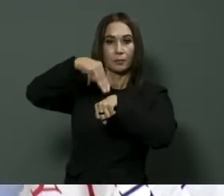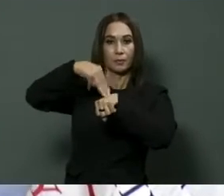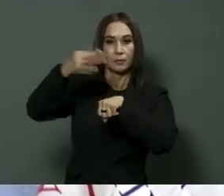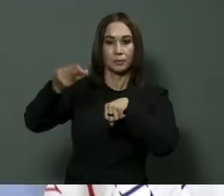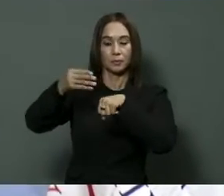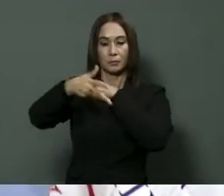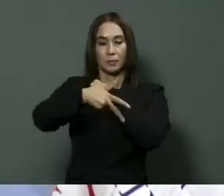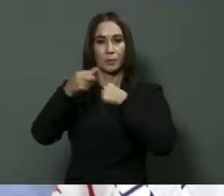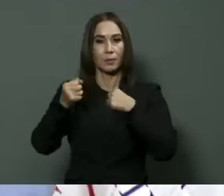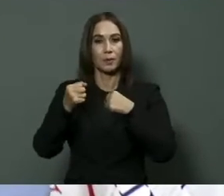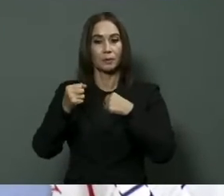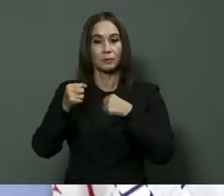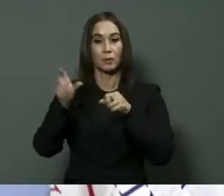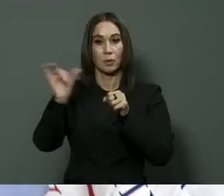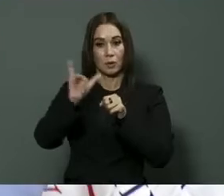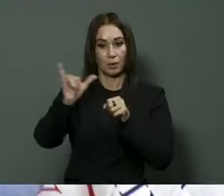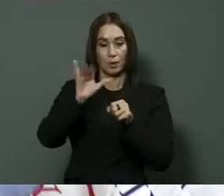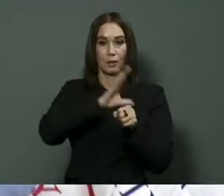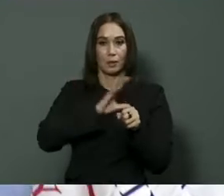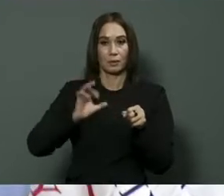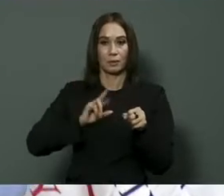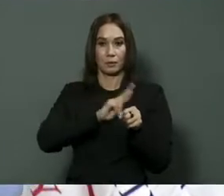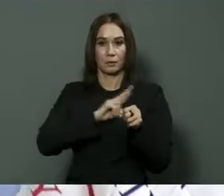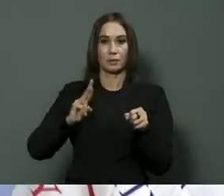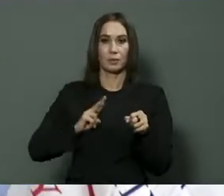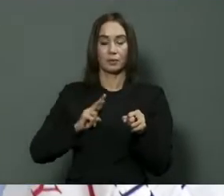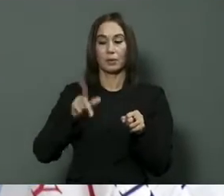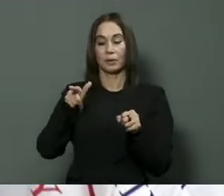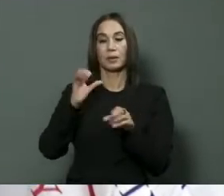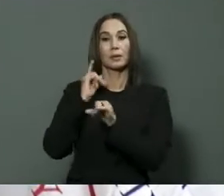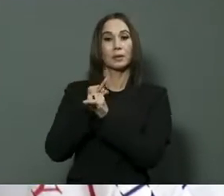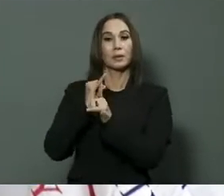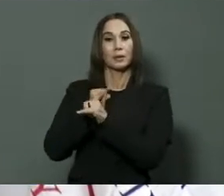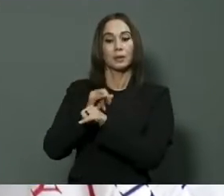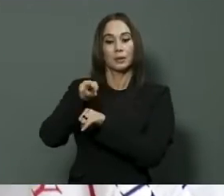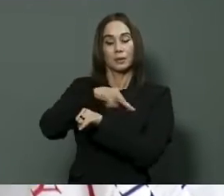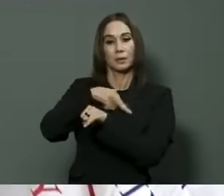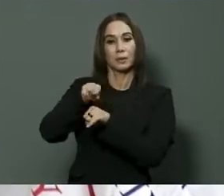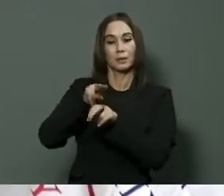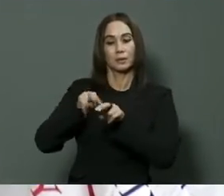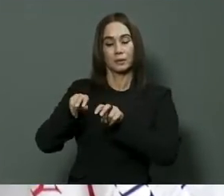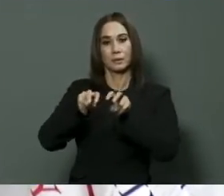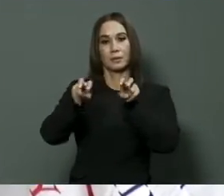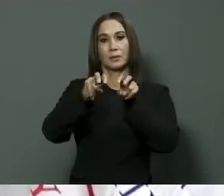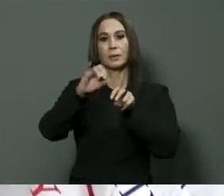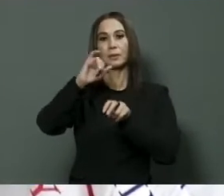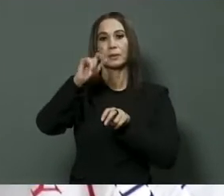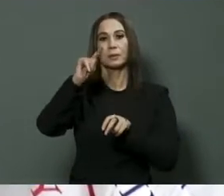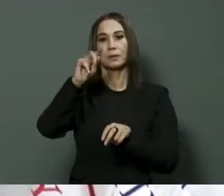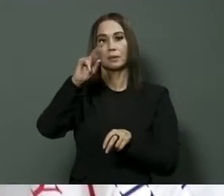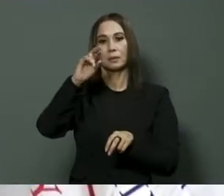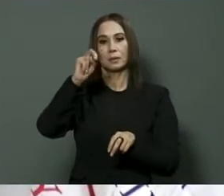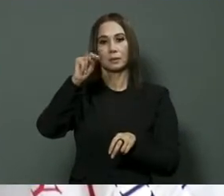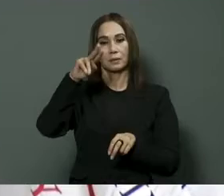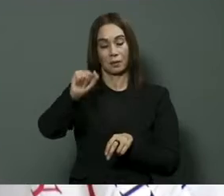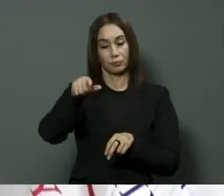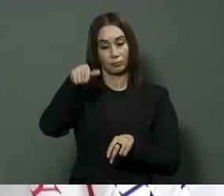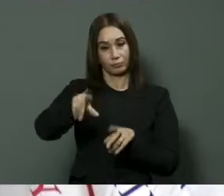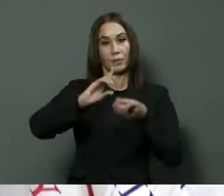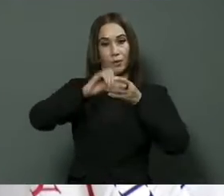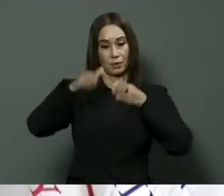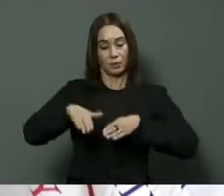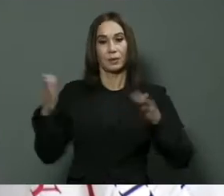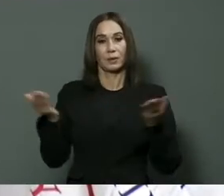como también lo hicimos en Cristo Rey y a través del Instituto Nacional de Tránsito y Transporte Terrestre, INTRAN, cuyo director está